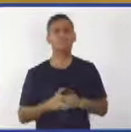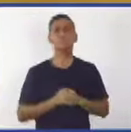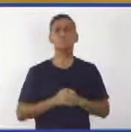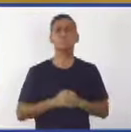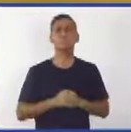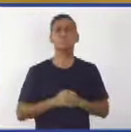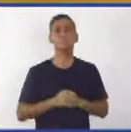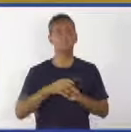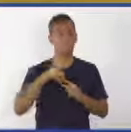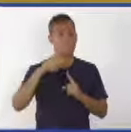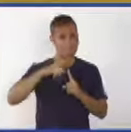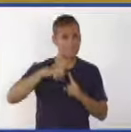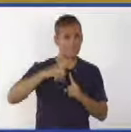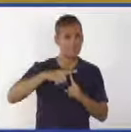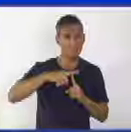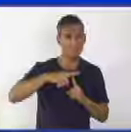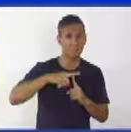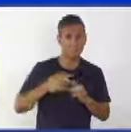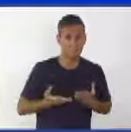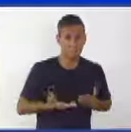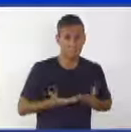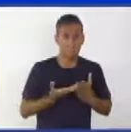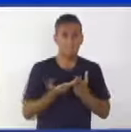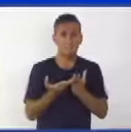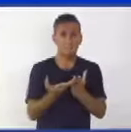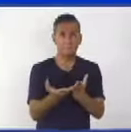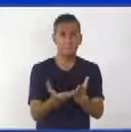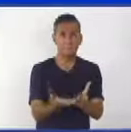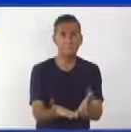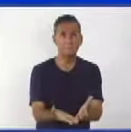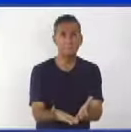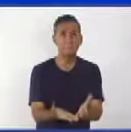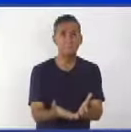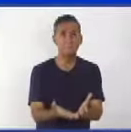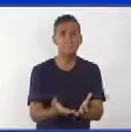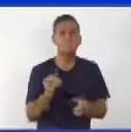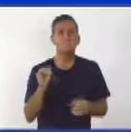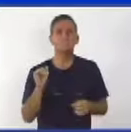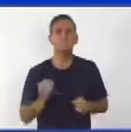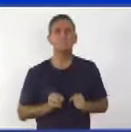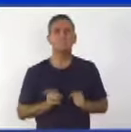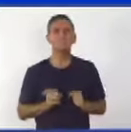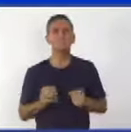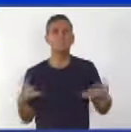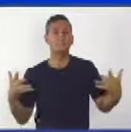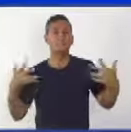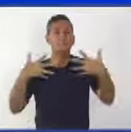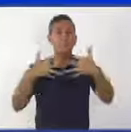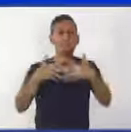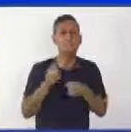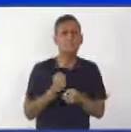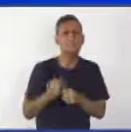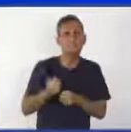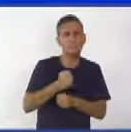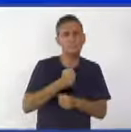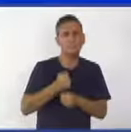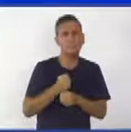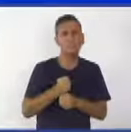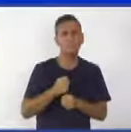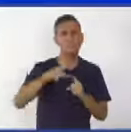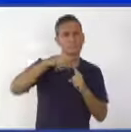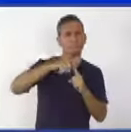la actividad que les vamos a dejar que implica la utilización del